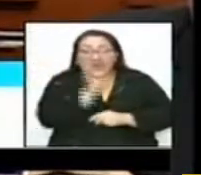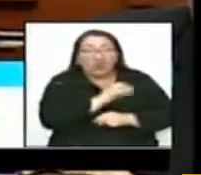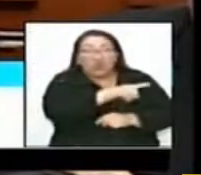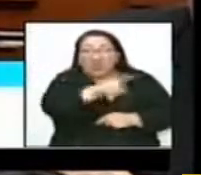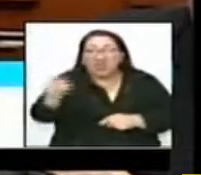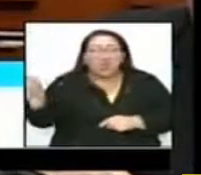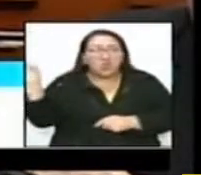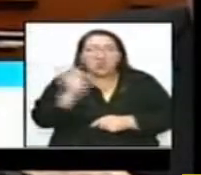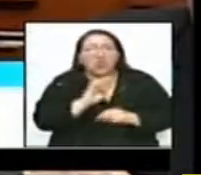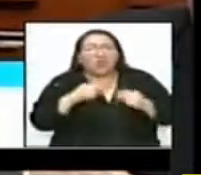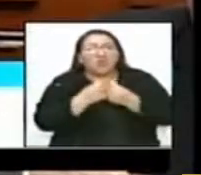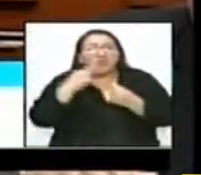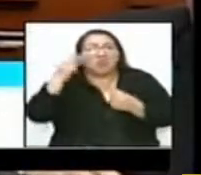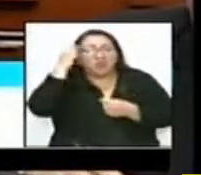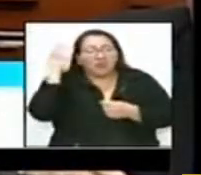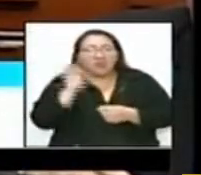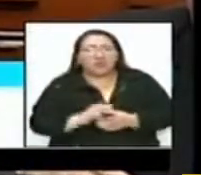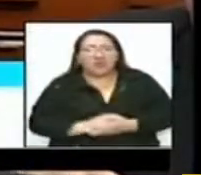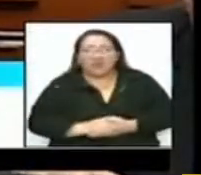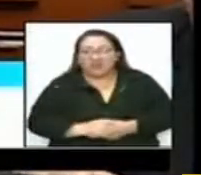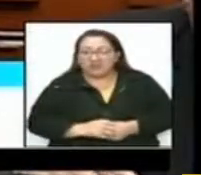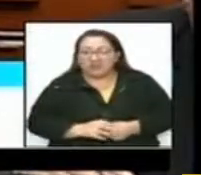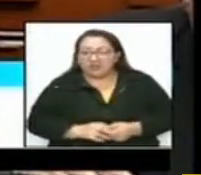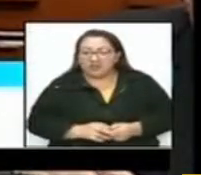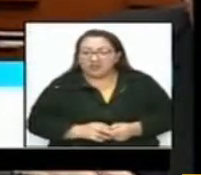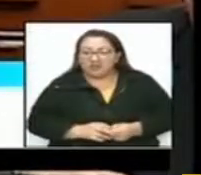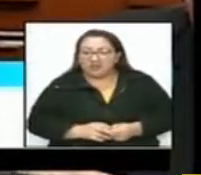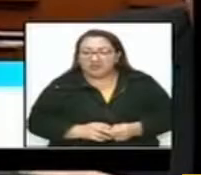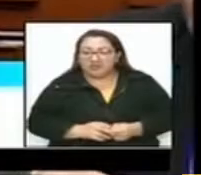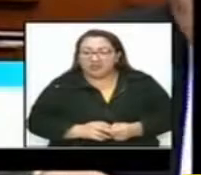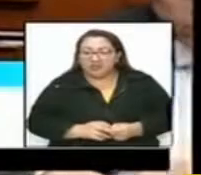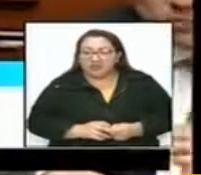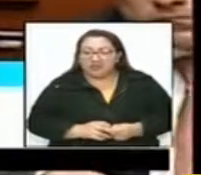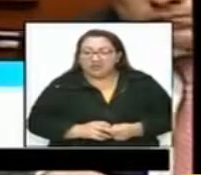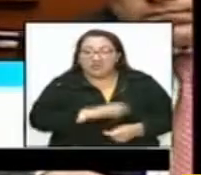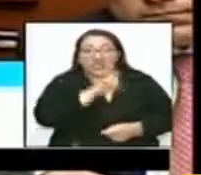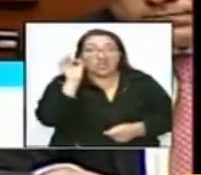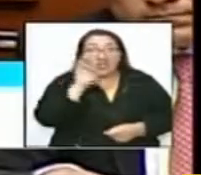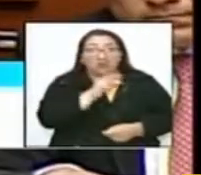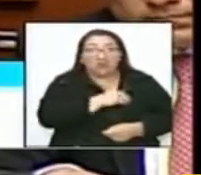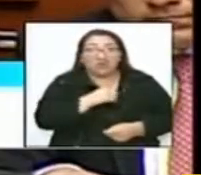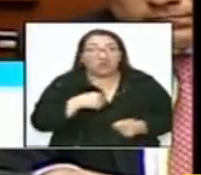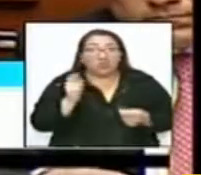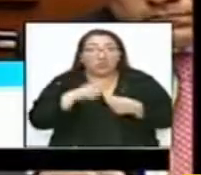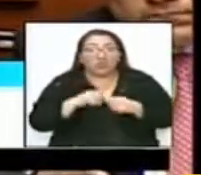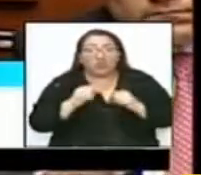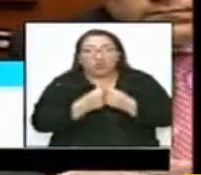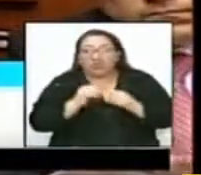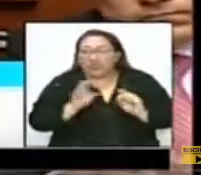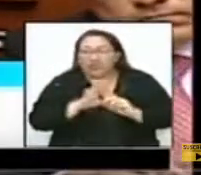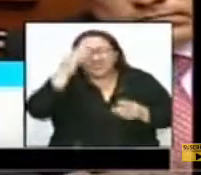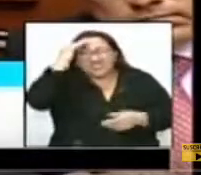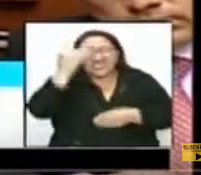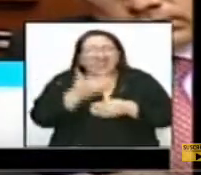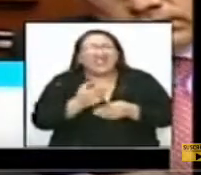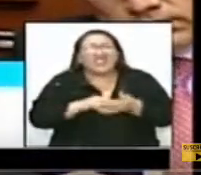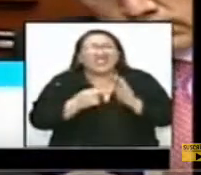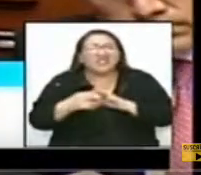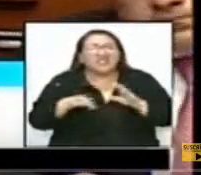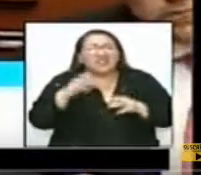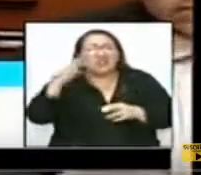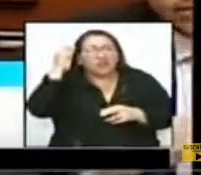y a su vez a la vez a su obligación de legislar y por lo tanto eventualmente de tener que modificar los textos propuestos